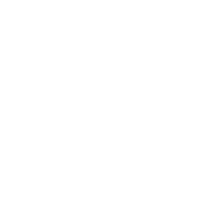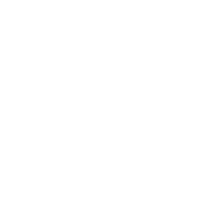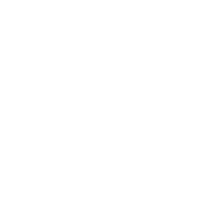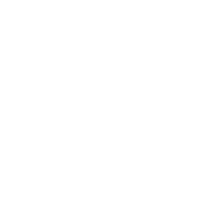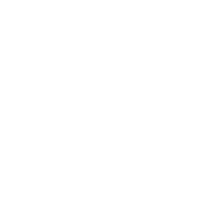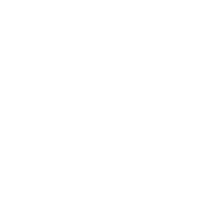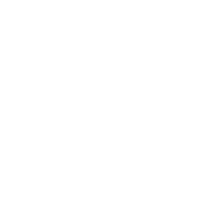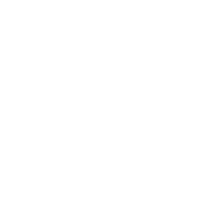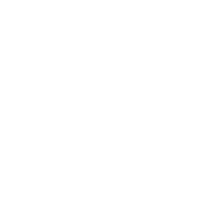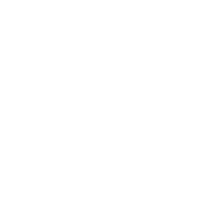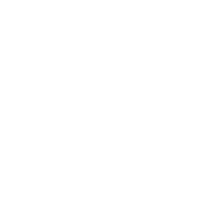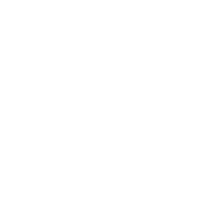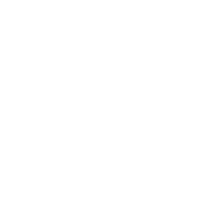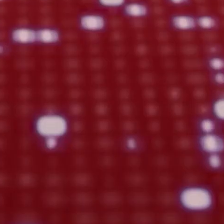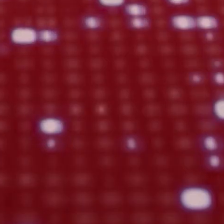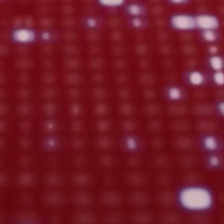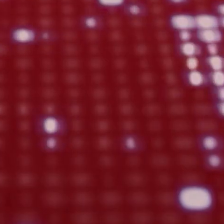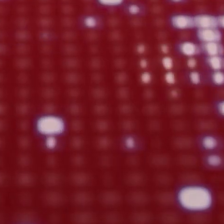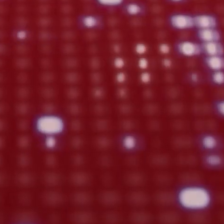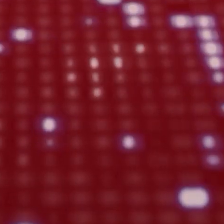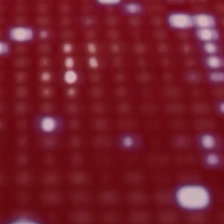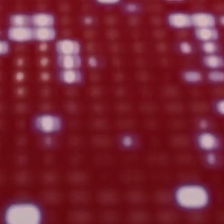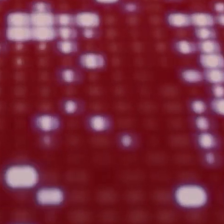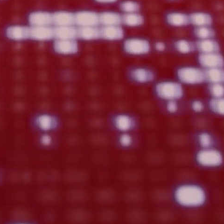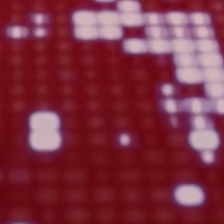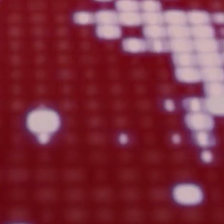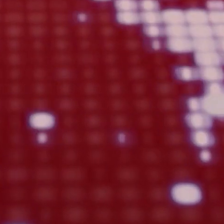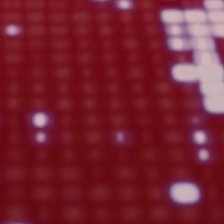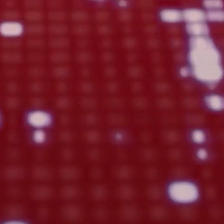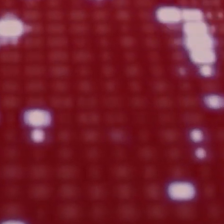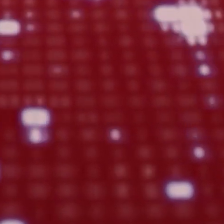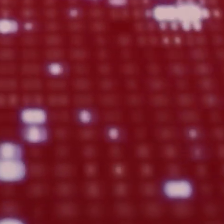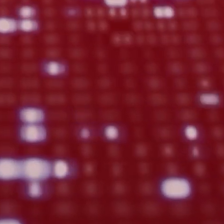de Chile. Chile avanza contigo.